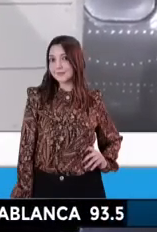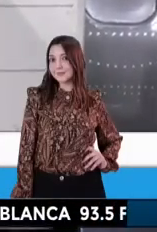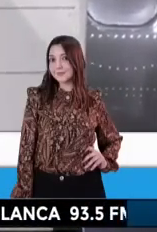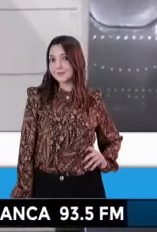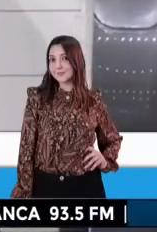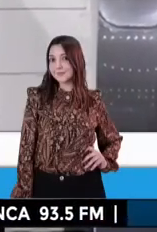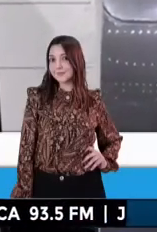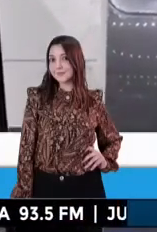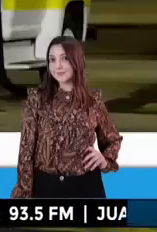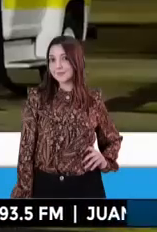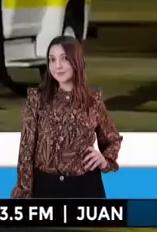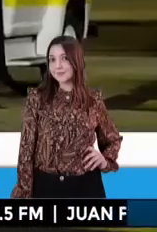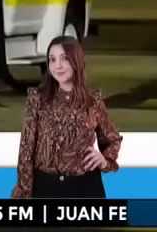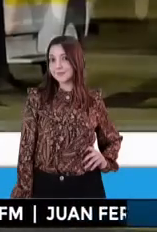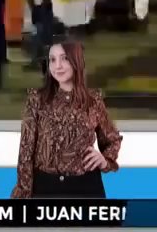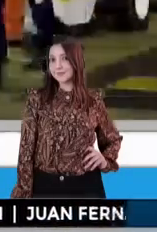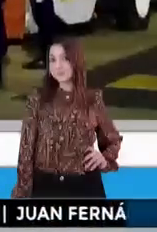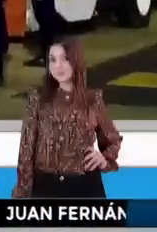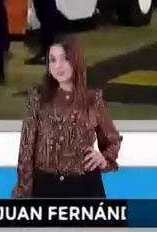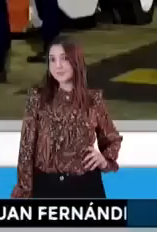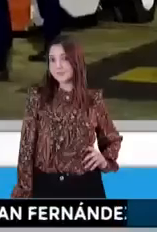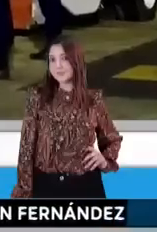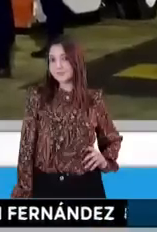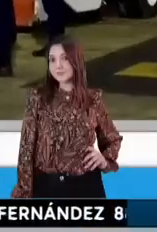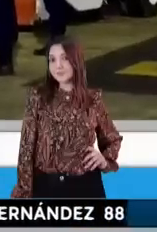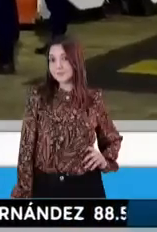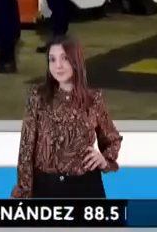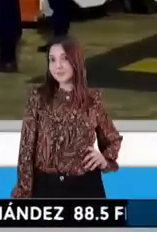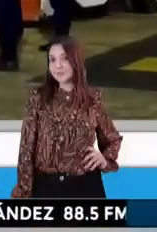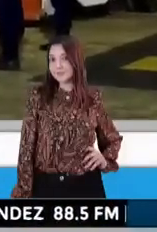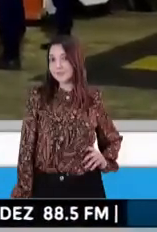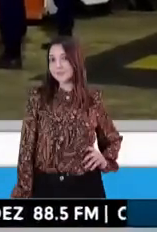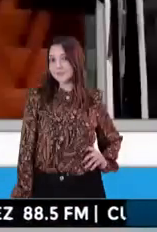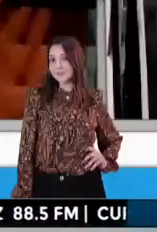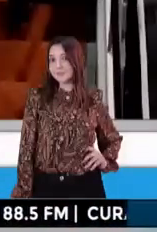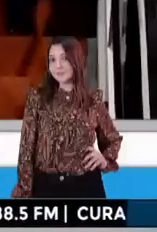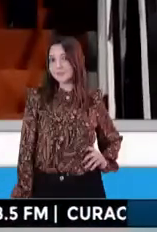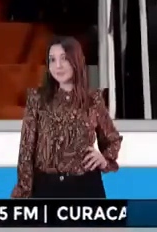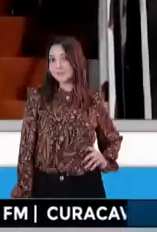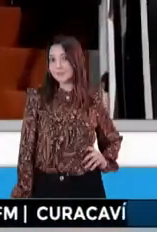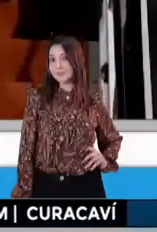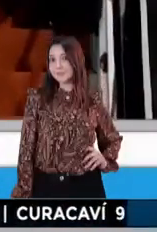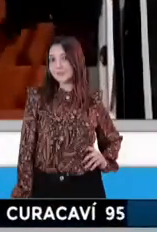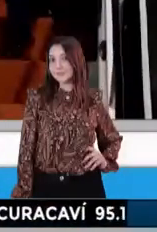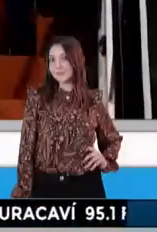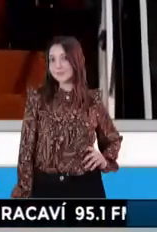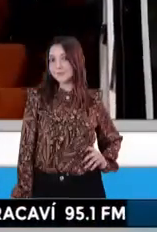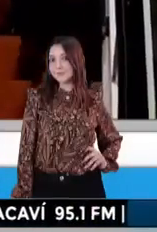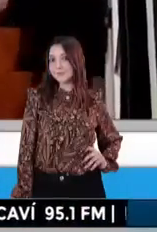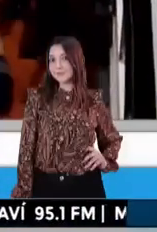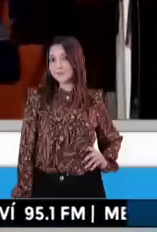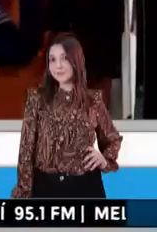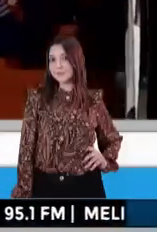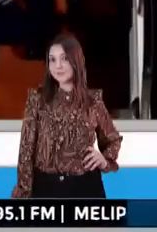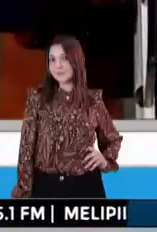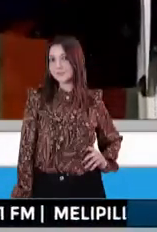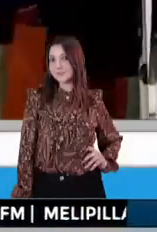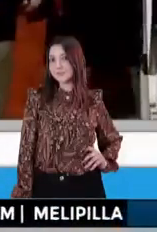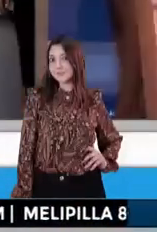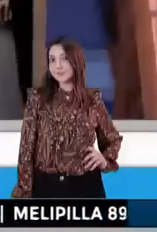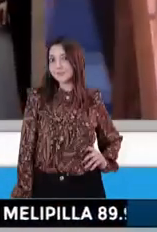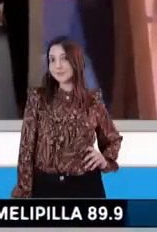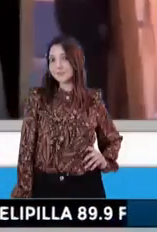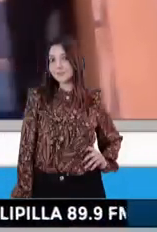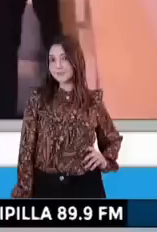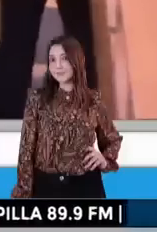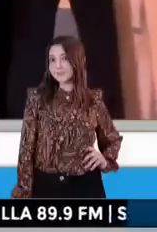es tener unas relaciones muy estrechas con Venezuela. Esto cambia absolutamente la geopolítica de América del Sur.